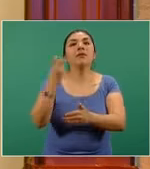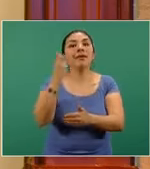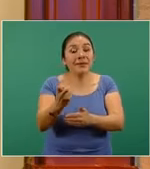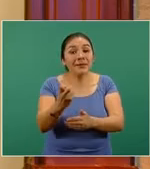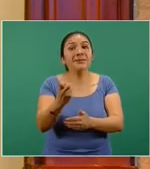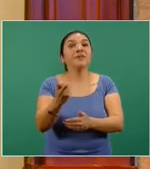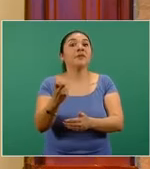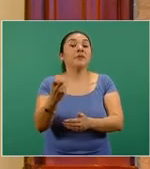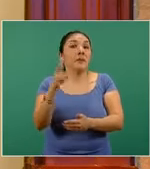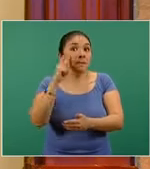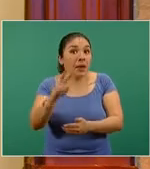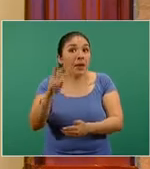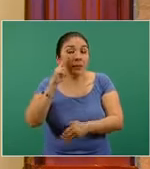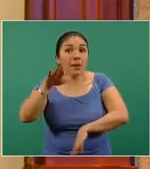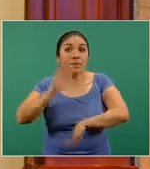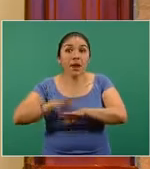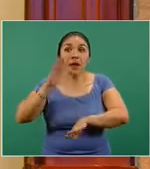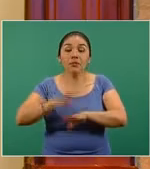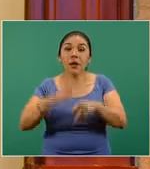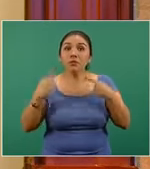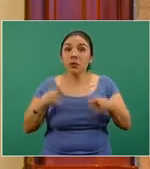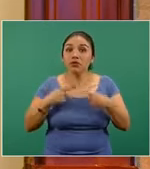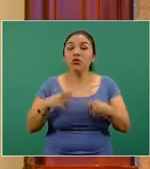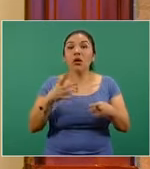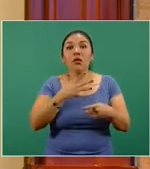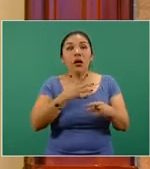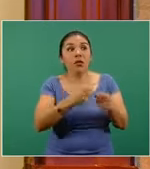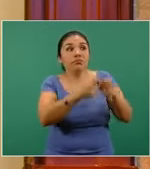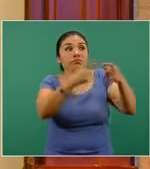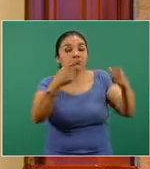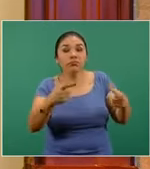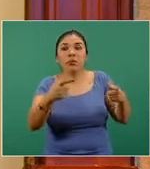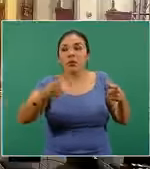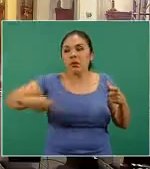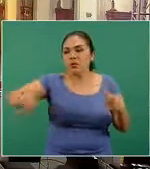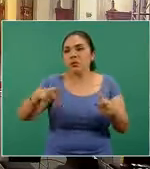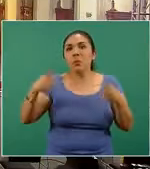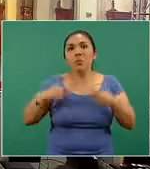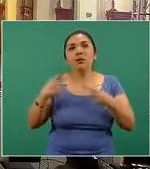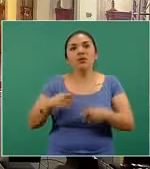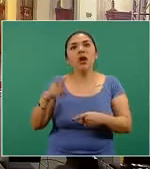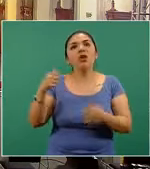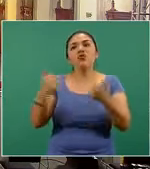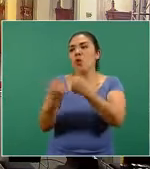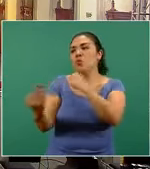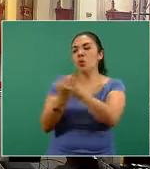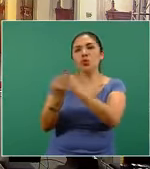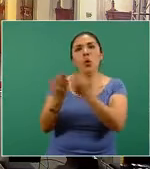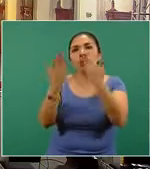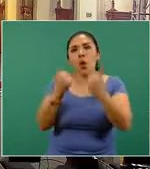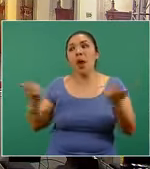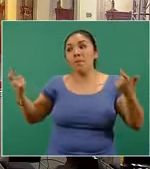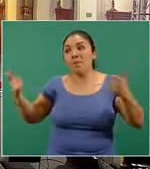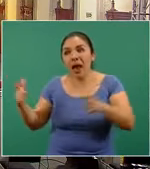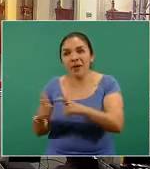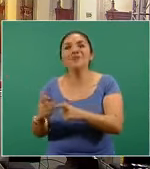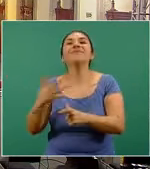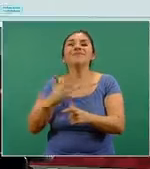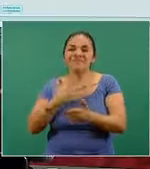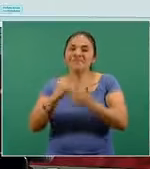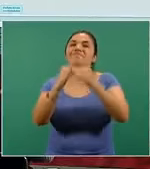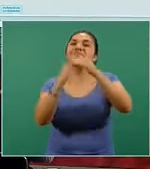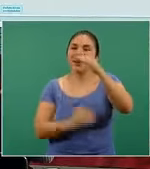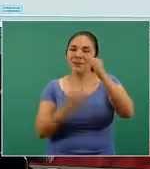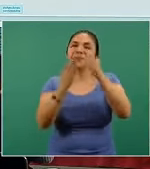entonces en la medida que cada vez haya menos población susceptible, entonces podremos realmente ver disminuciones todavía